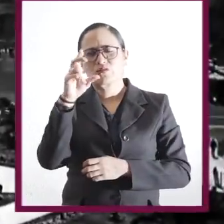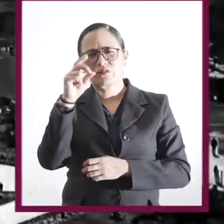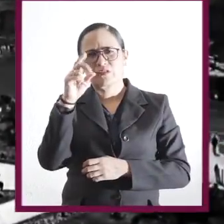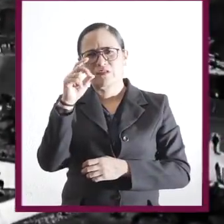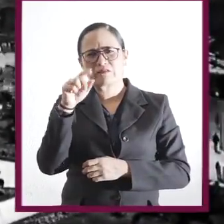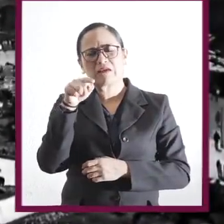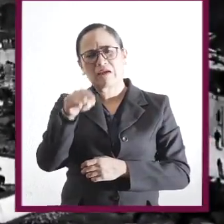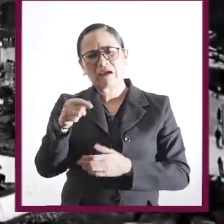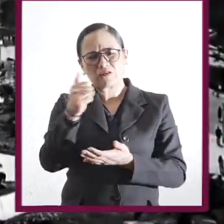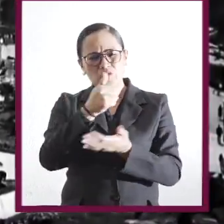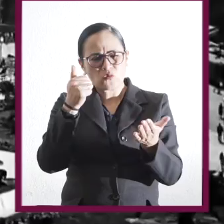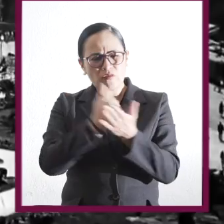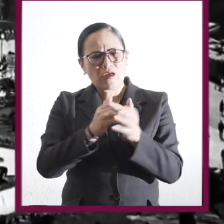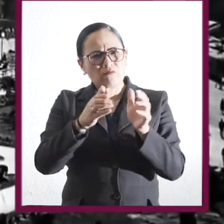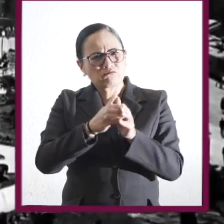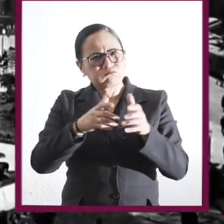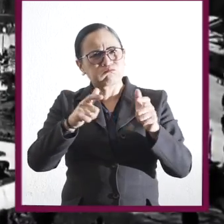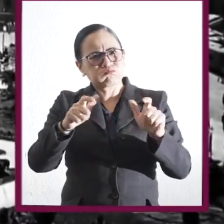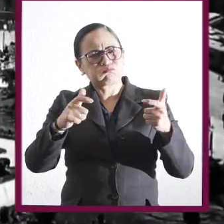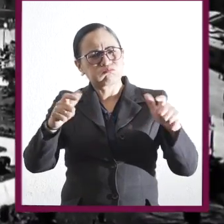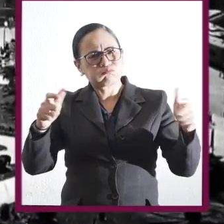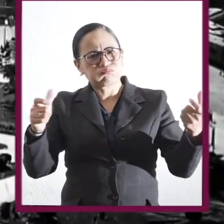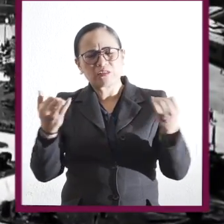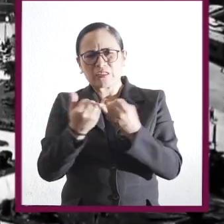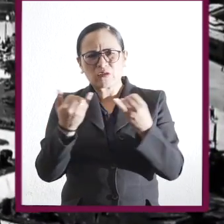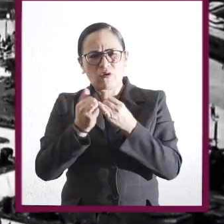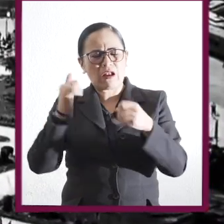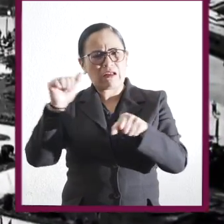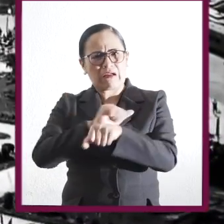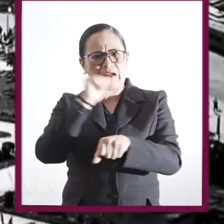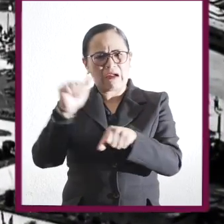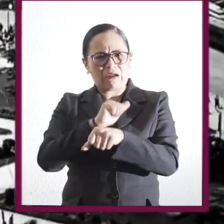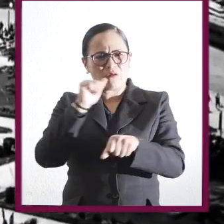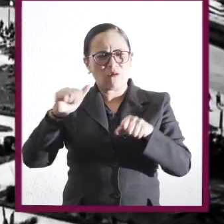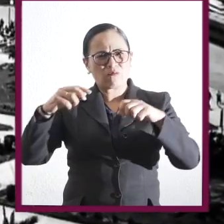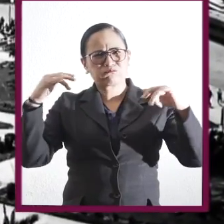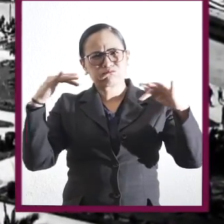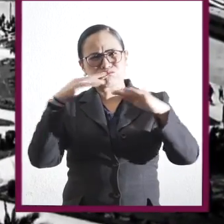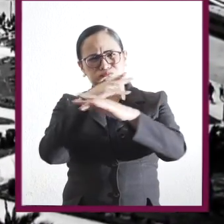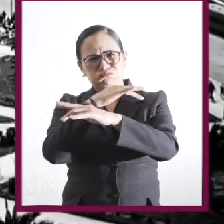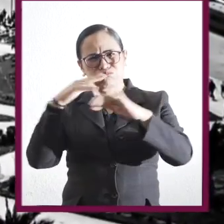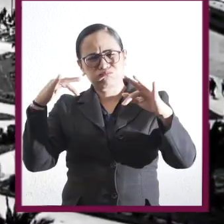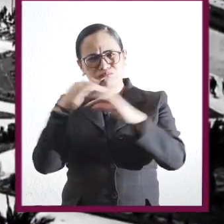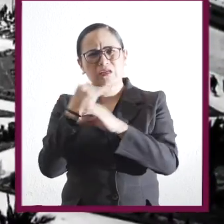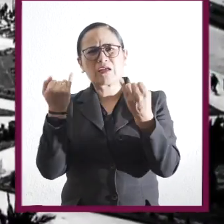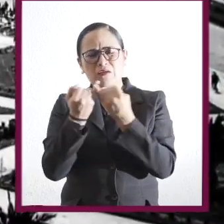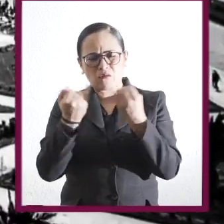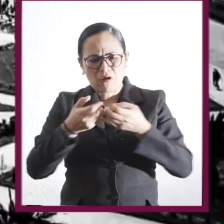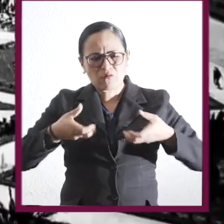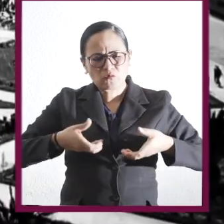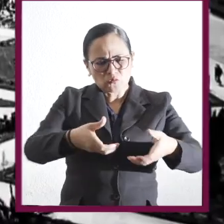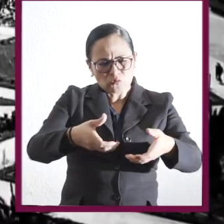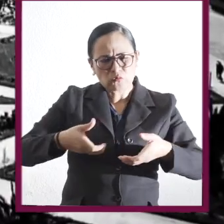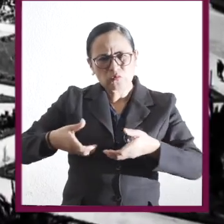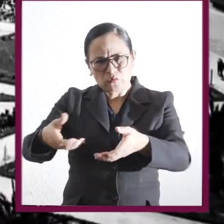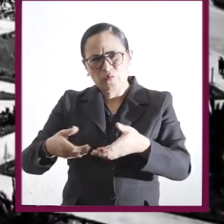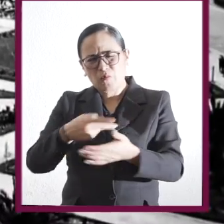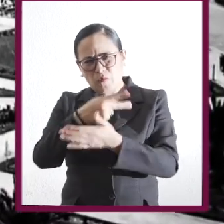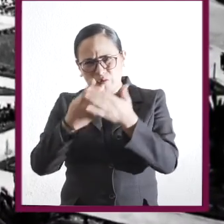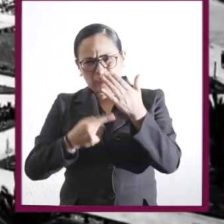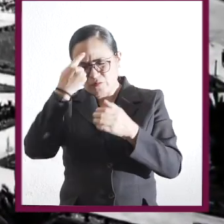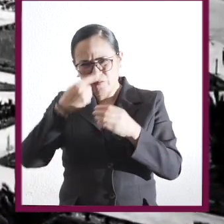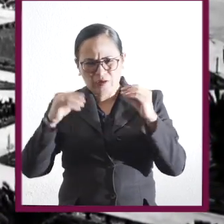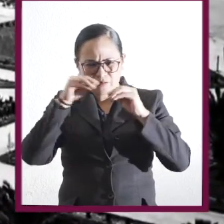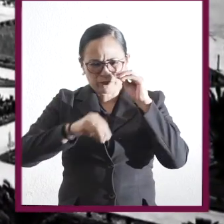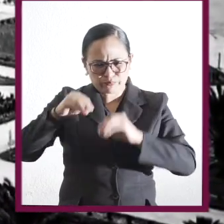En la década de los 30, con el crecimiento de la urbe y el incremento en el número de vehículos, surgieron varios proyectos viales